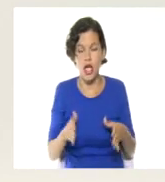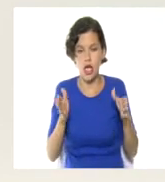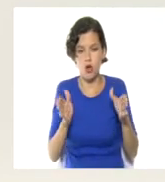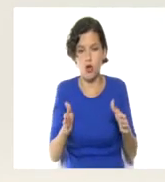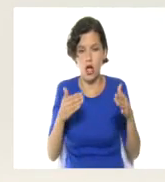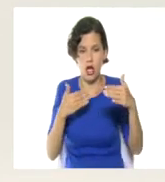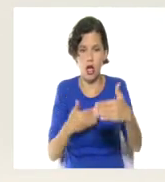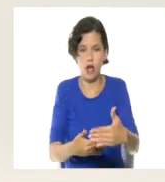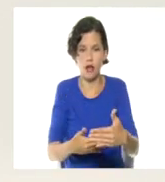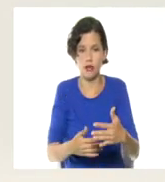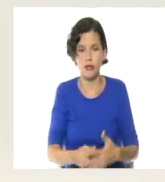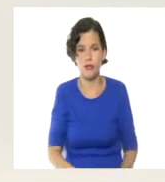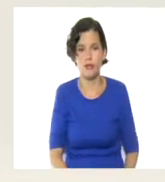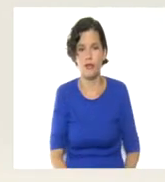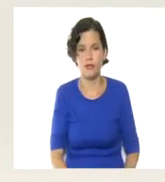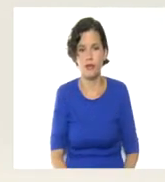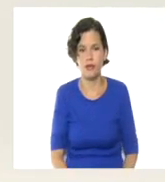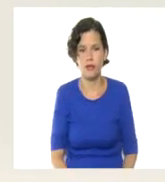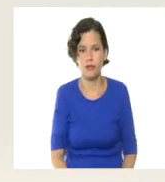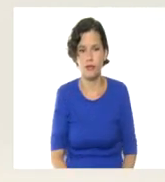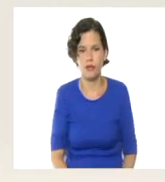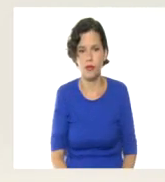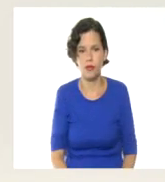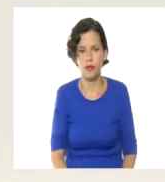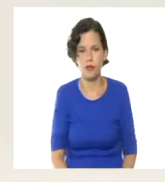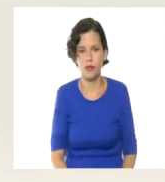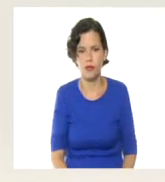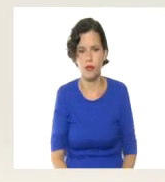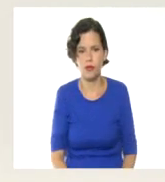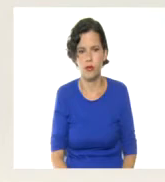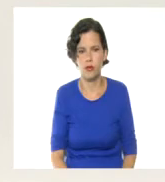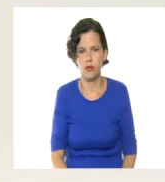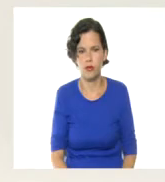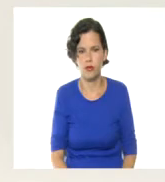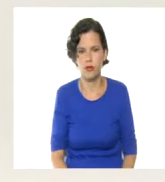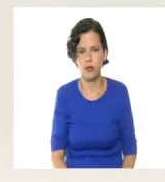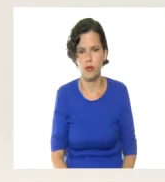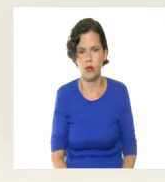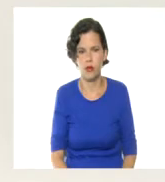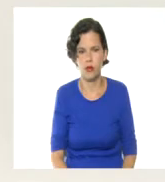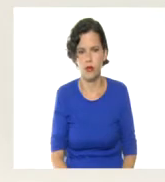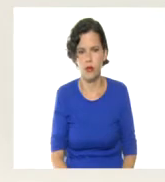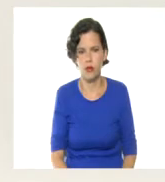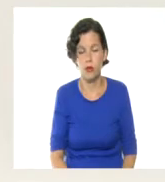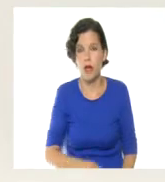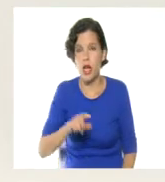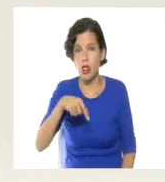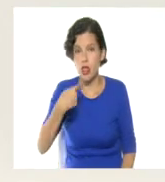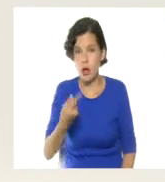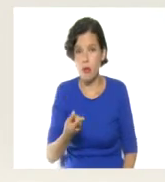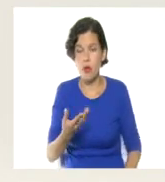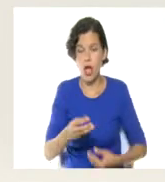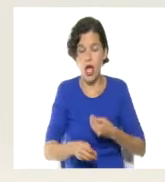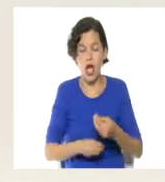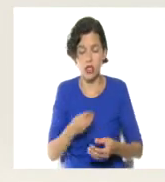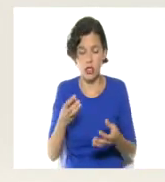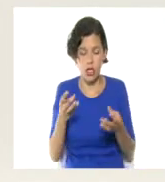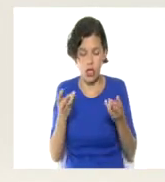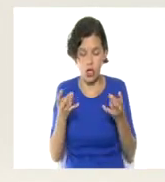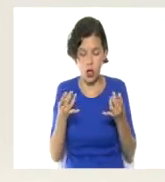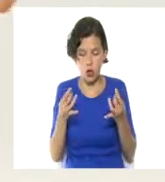impreso, lo guardamos en nuestras cajas para posteriormente realizar el